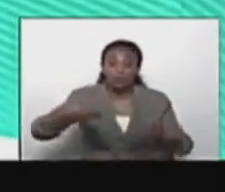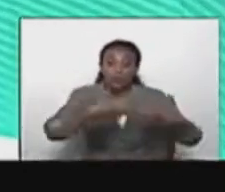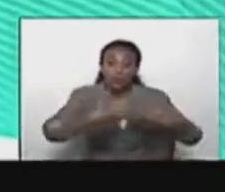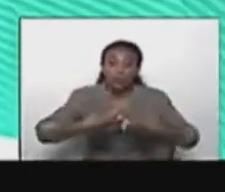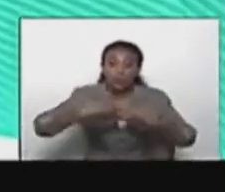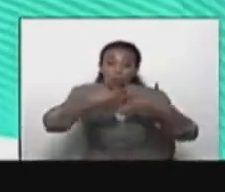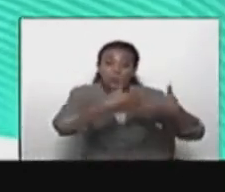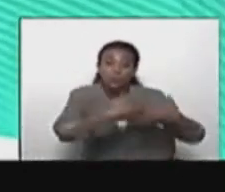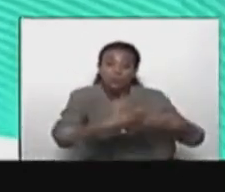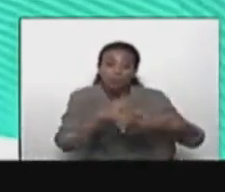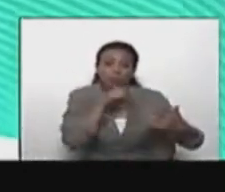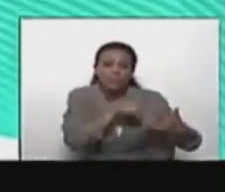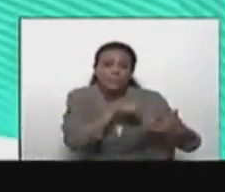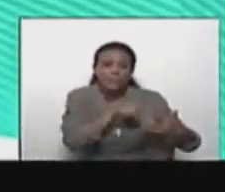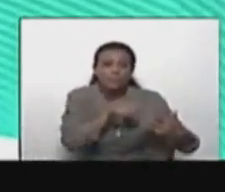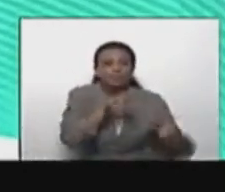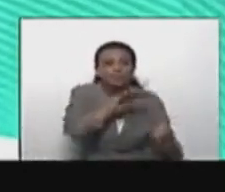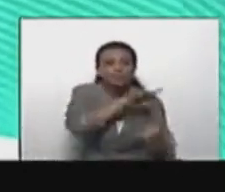quieren manipular.